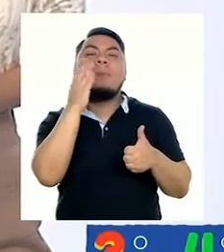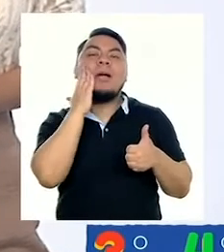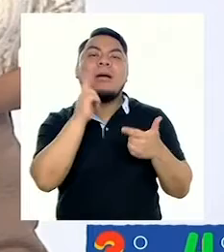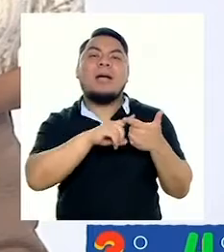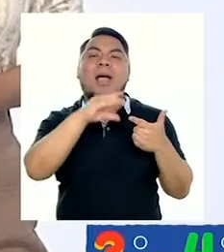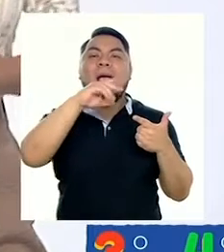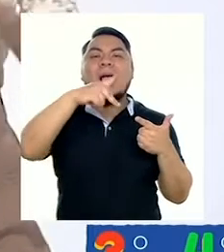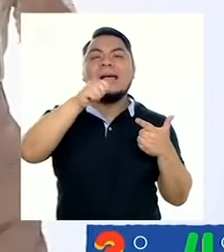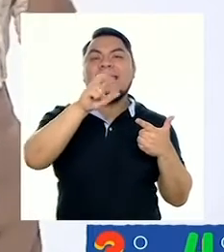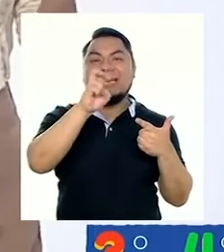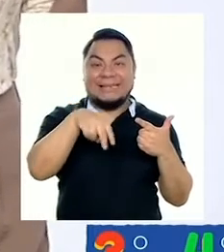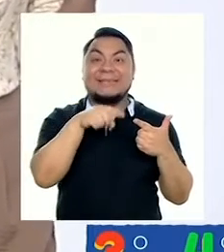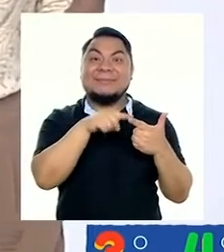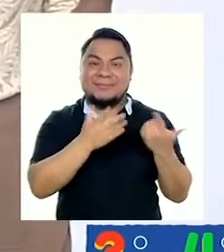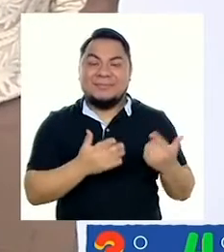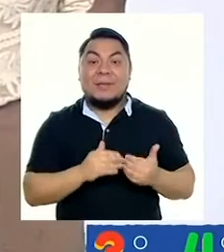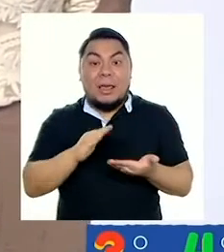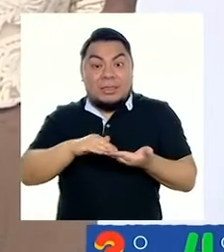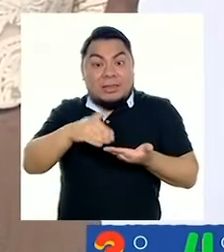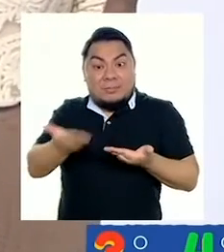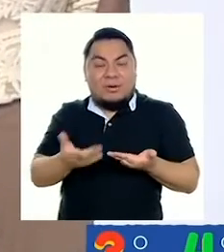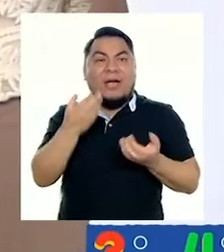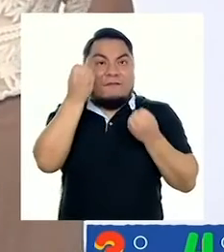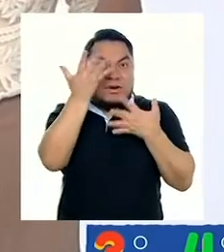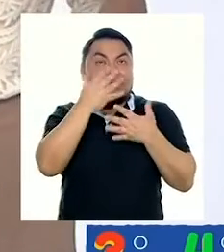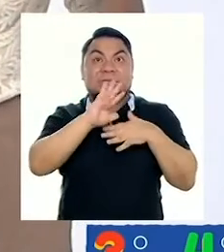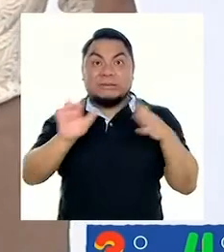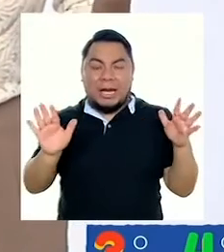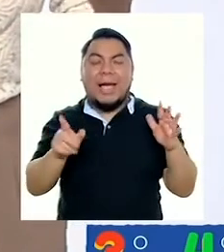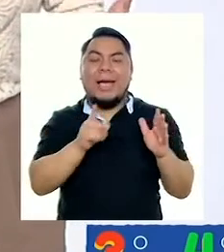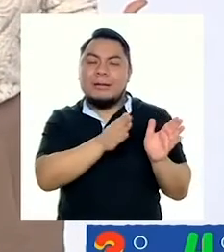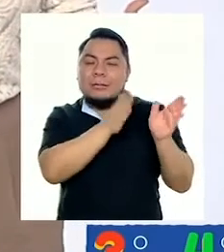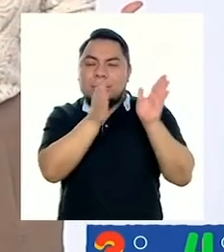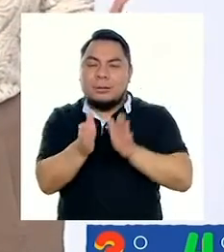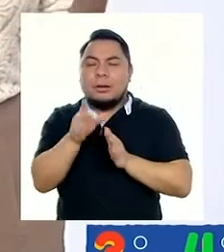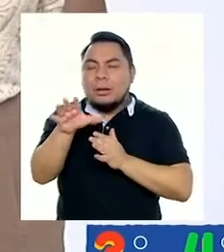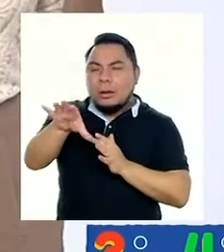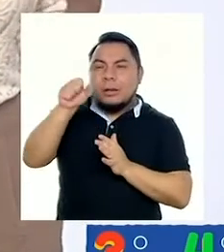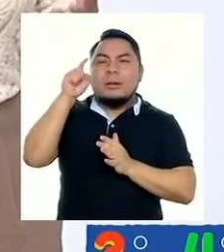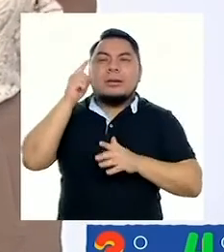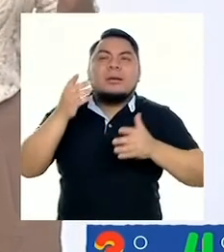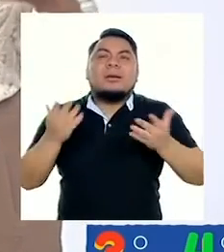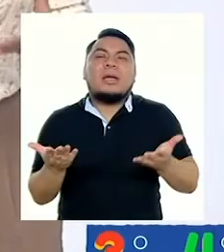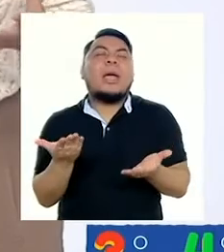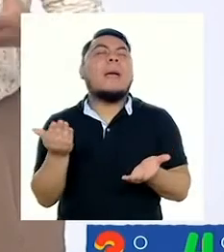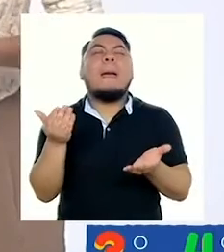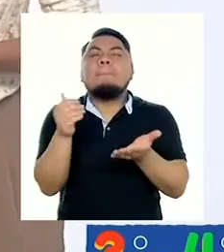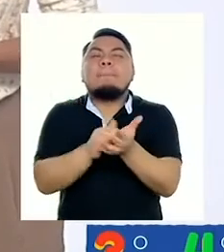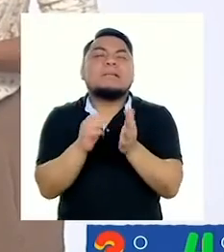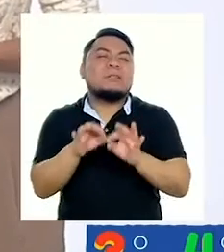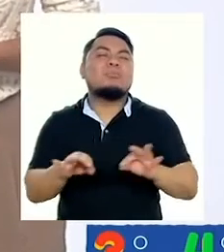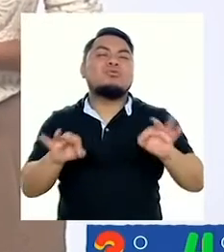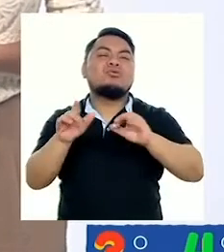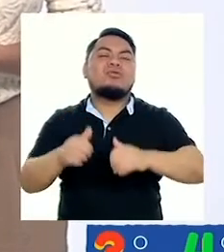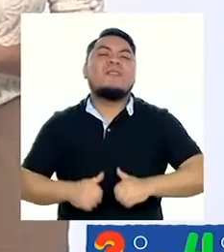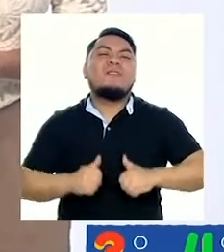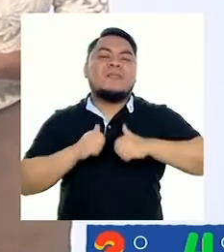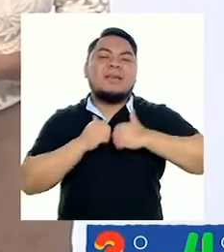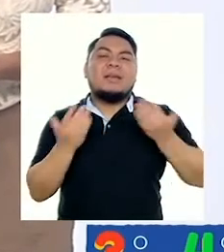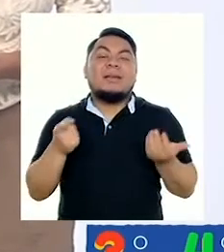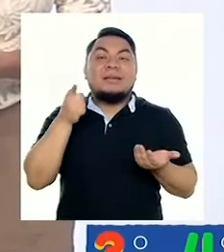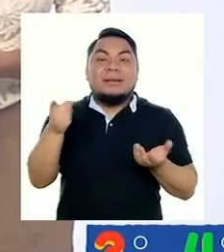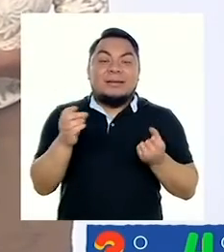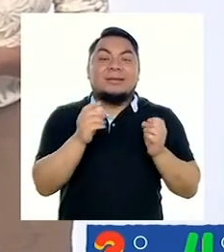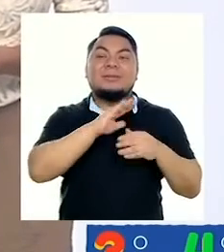y Karen Paiva. Luego de estos datos, Gonzalo identificó los hitos más importantes de su vida.